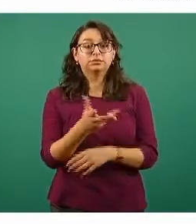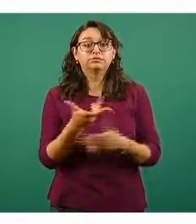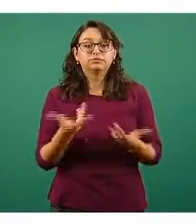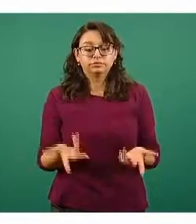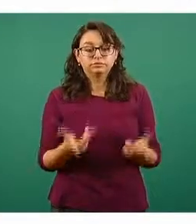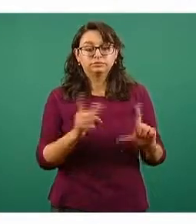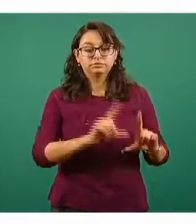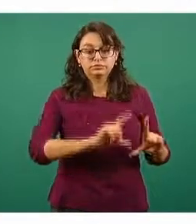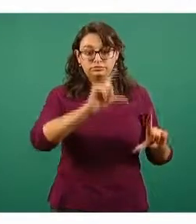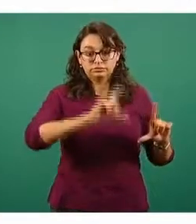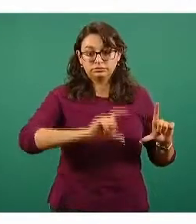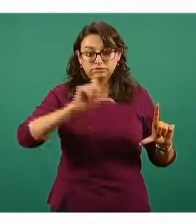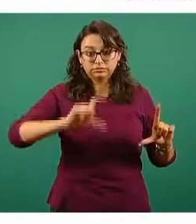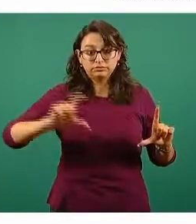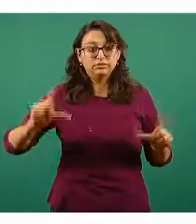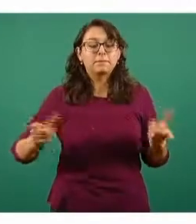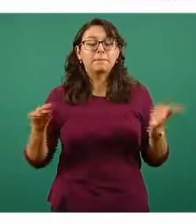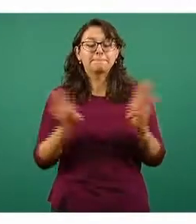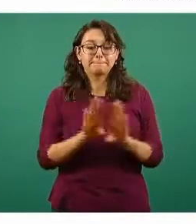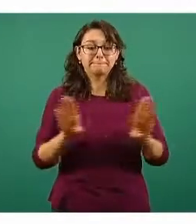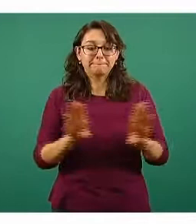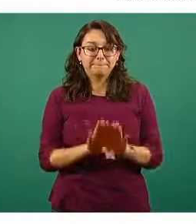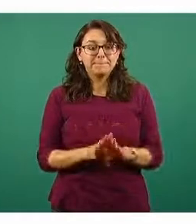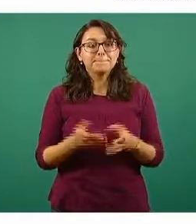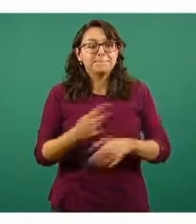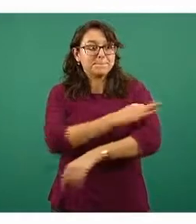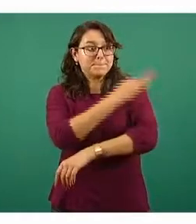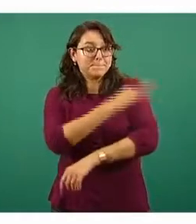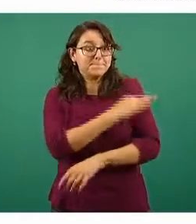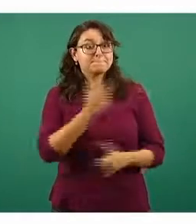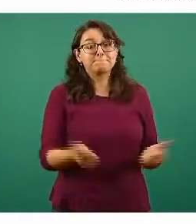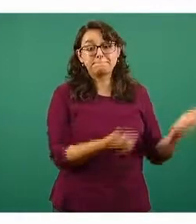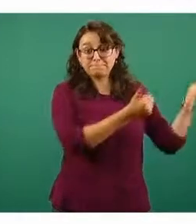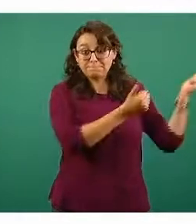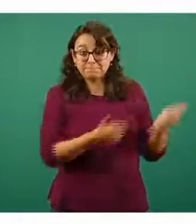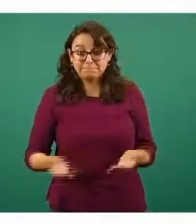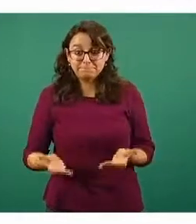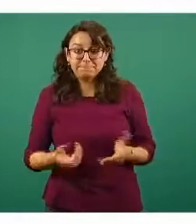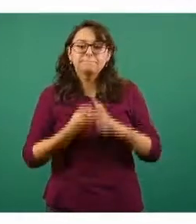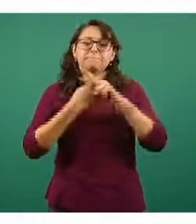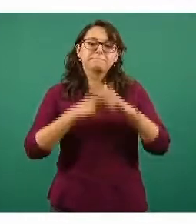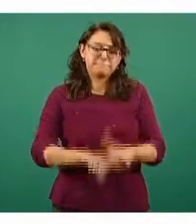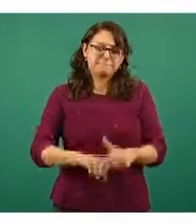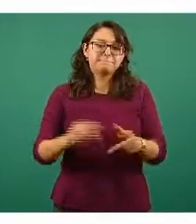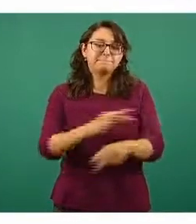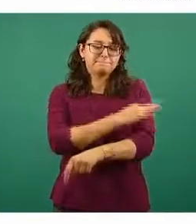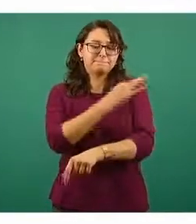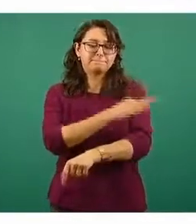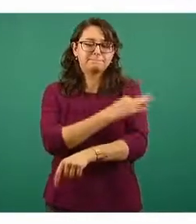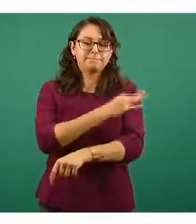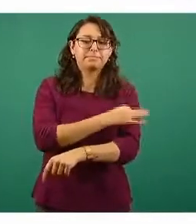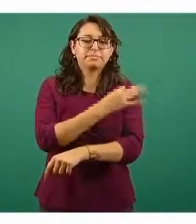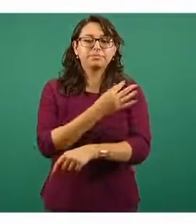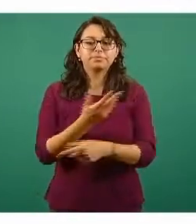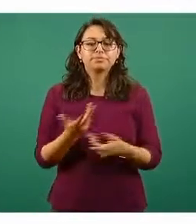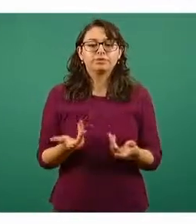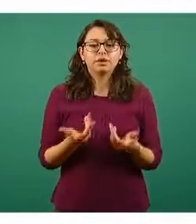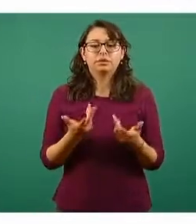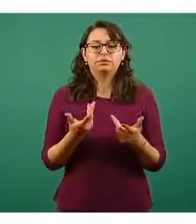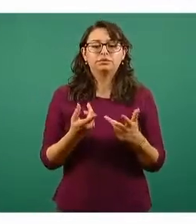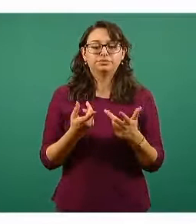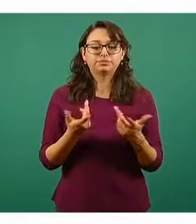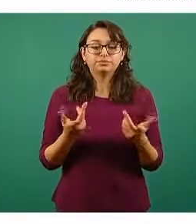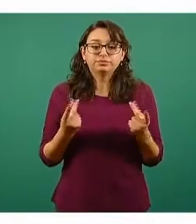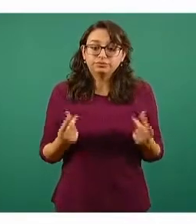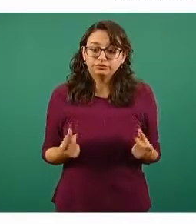el ritmo de la vacunación conforme llegan nuevos embarques, nuevos paquetes de vacunas, se empiezan a poner, es